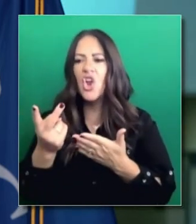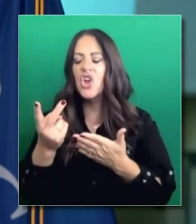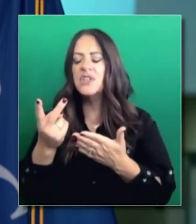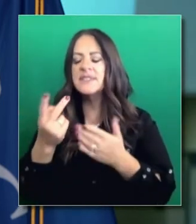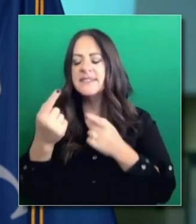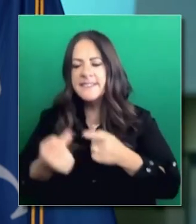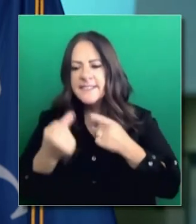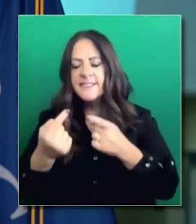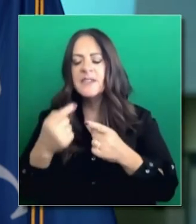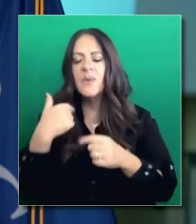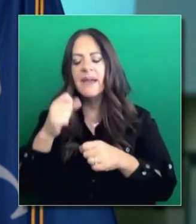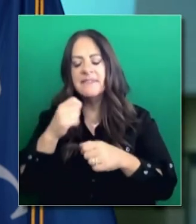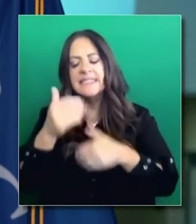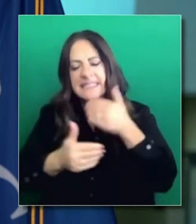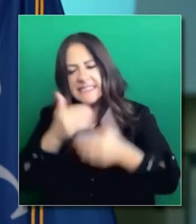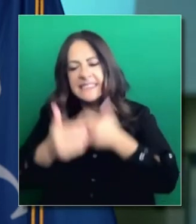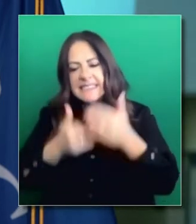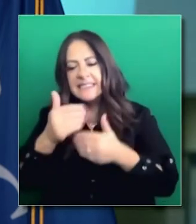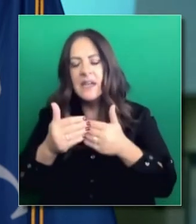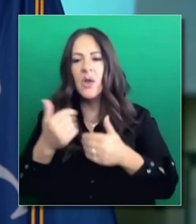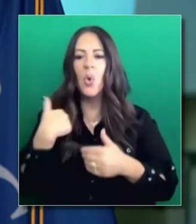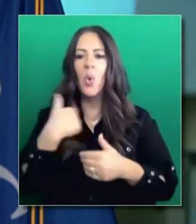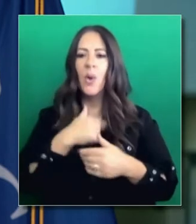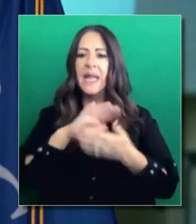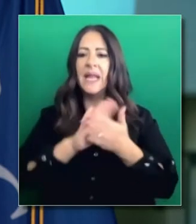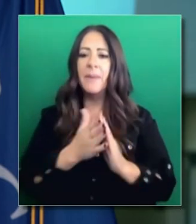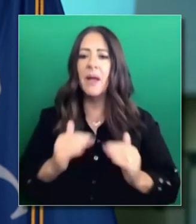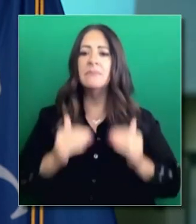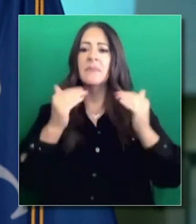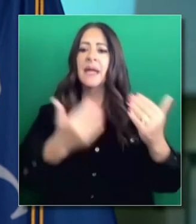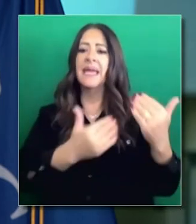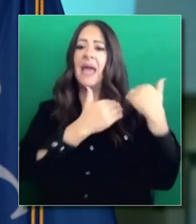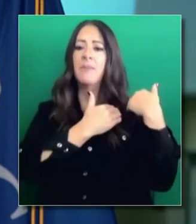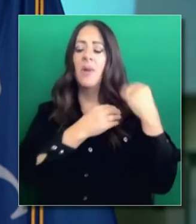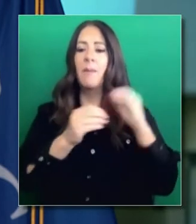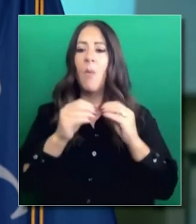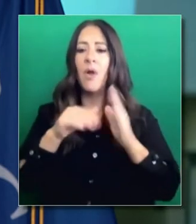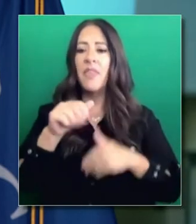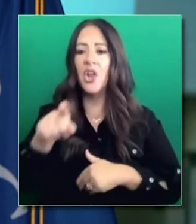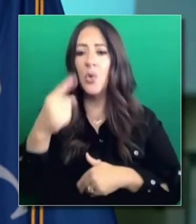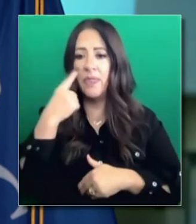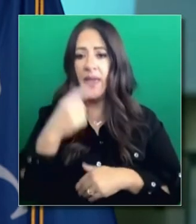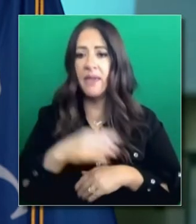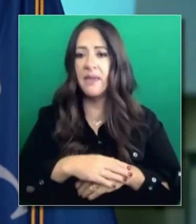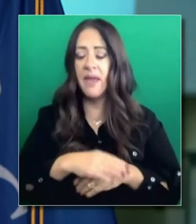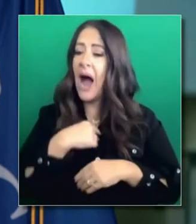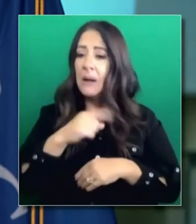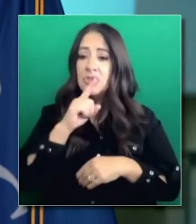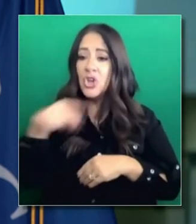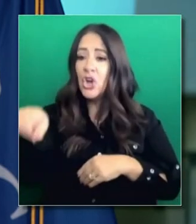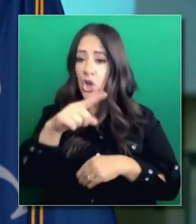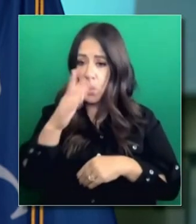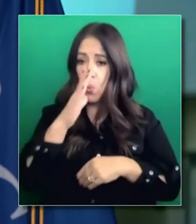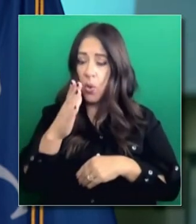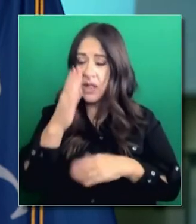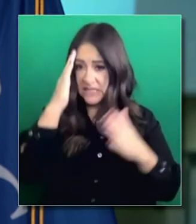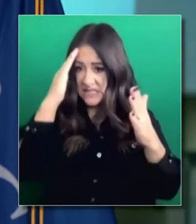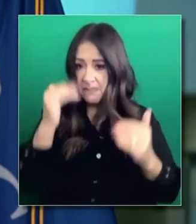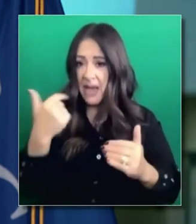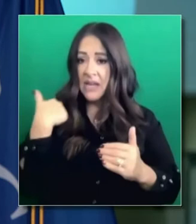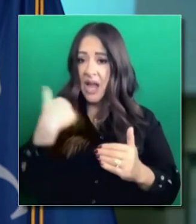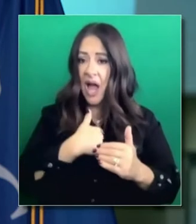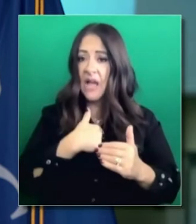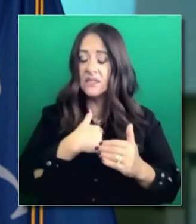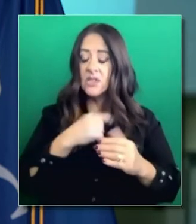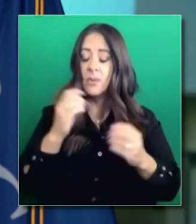y queremos mantenernos en una mayor responsabilidad que incluso ustedes nos harían, pero seguramente nos